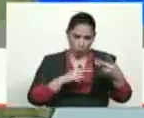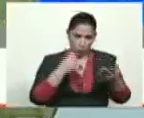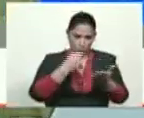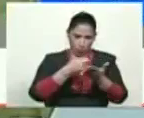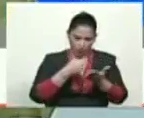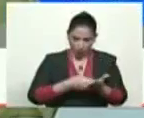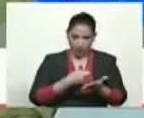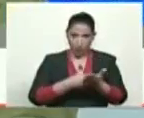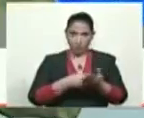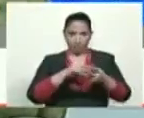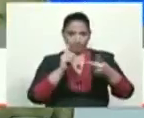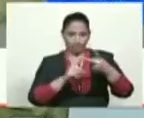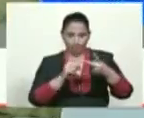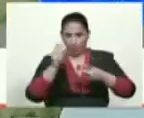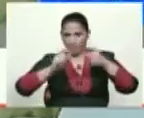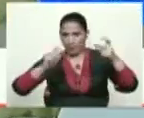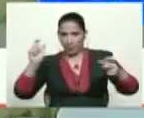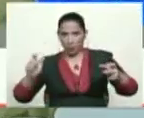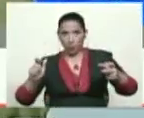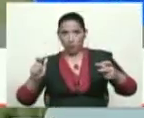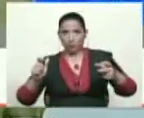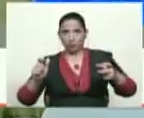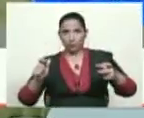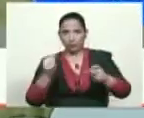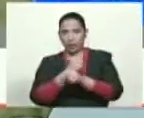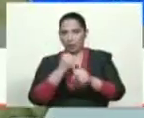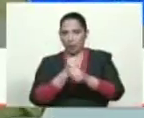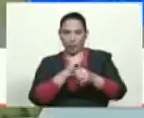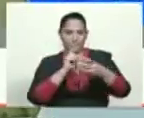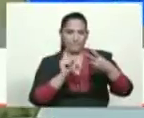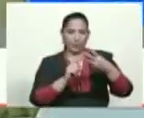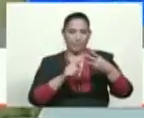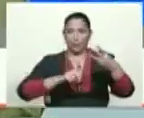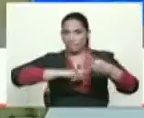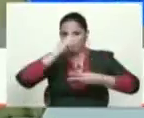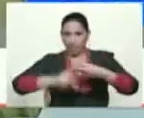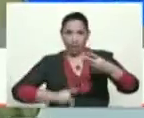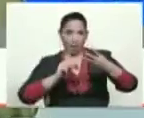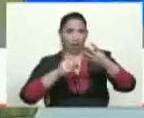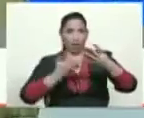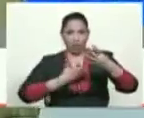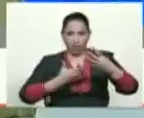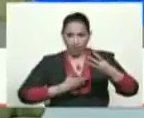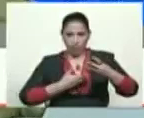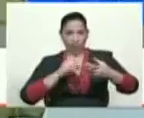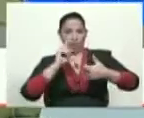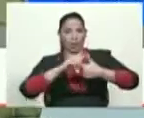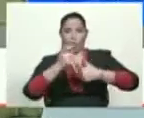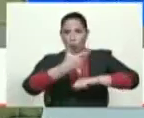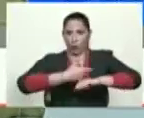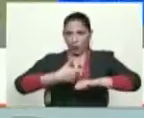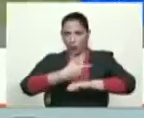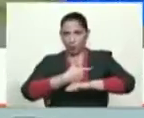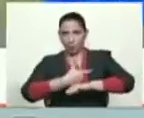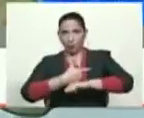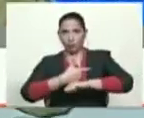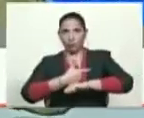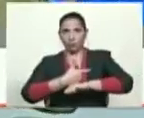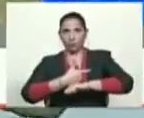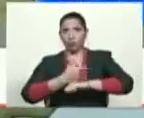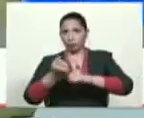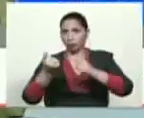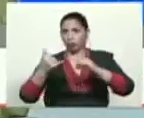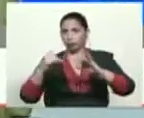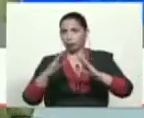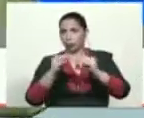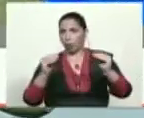la gente la tropa tenemos el plan tenemos las alcaldías tenemos las gobernaciones los tenemos todo